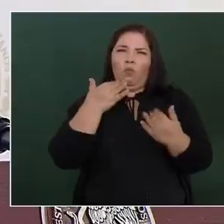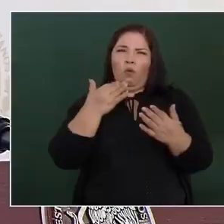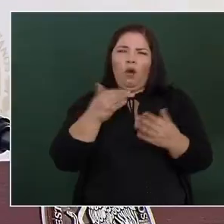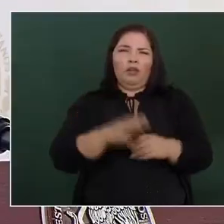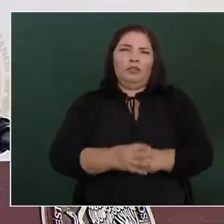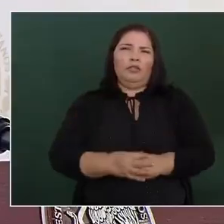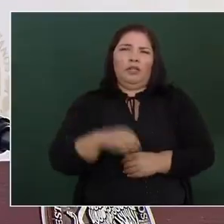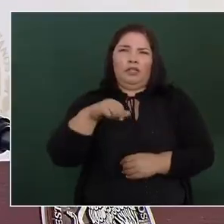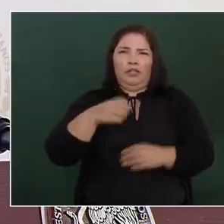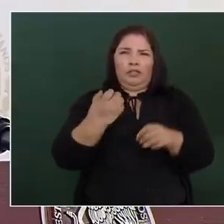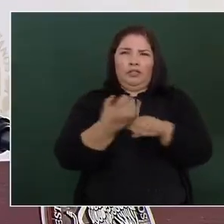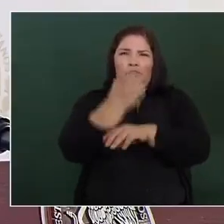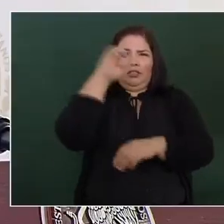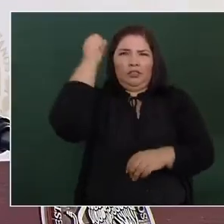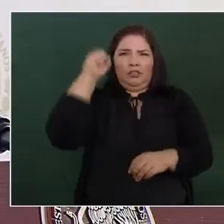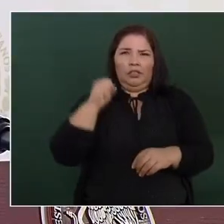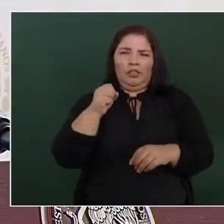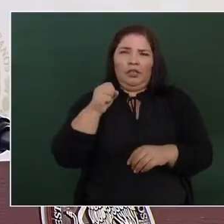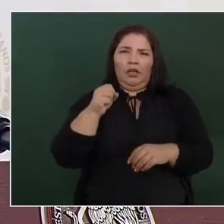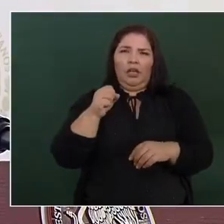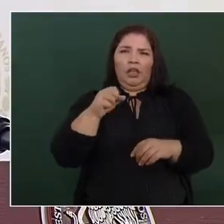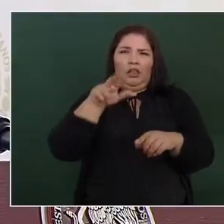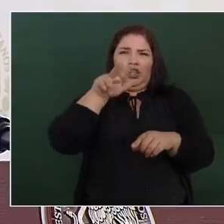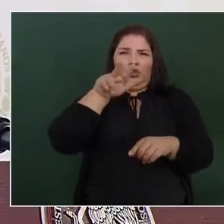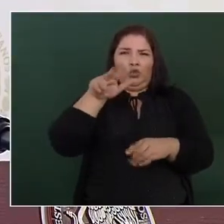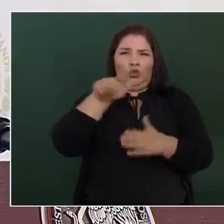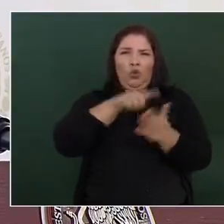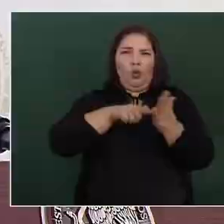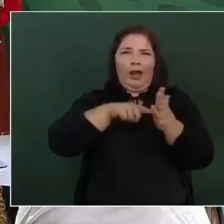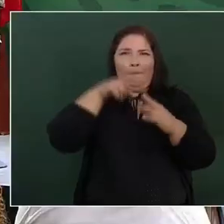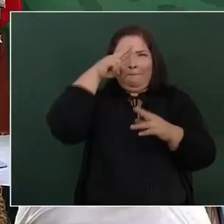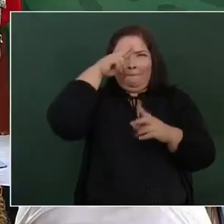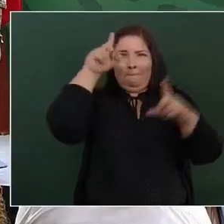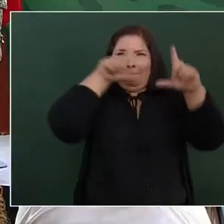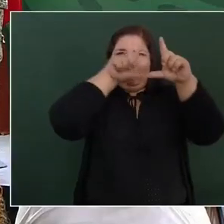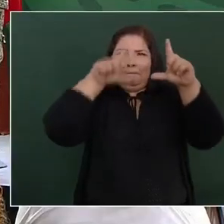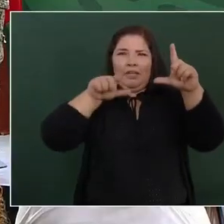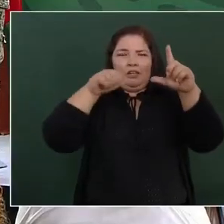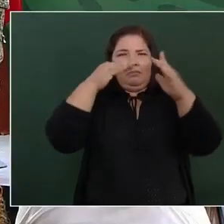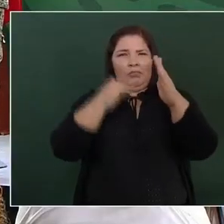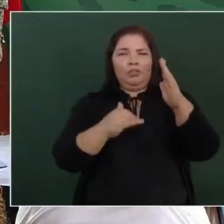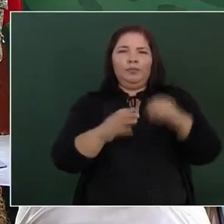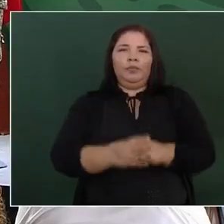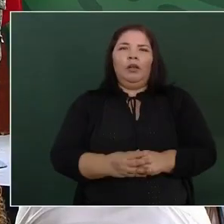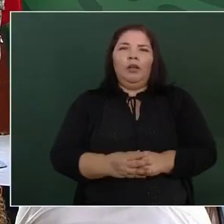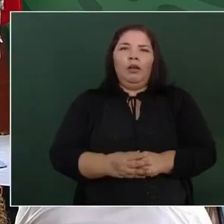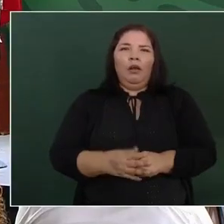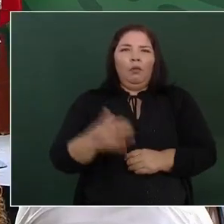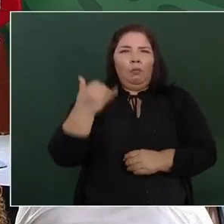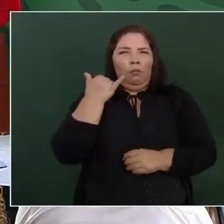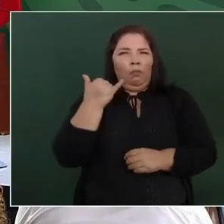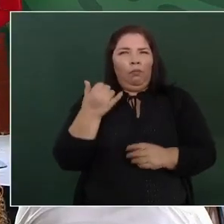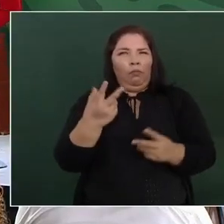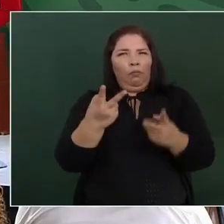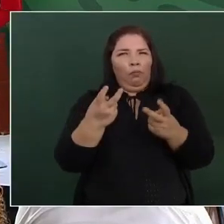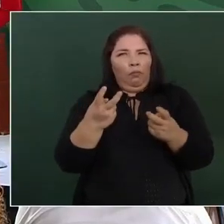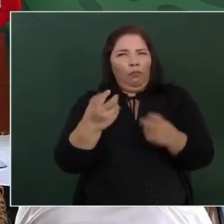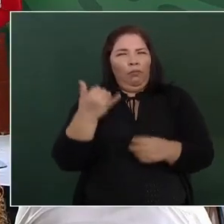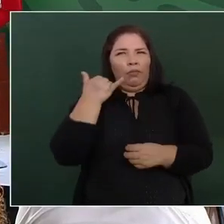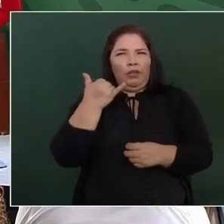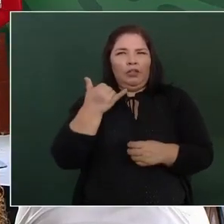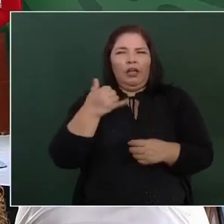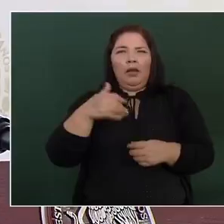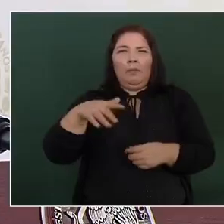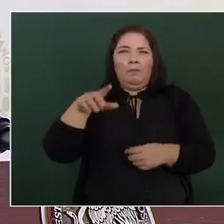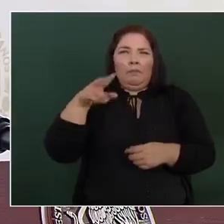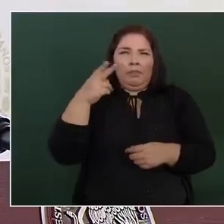el estado el 18 lugar a nivel nacional. La extorsión tiene el 25 lugar a nivel